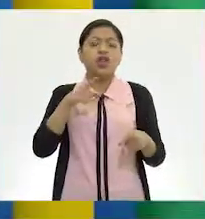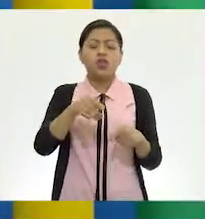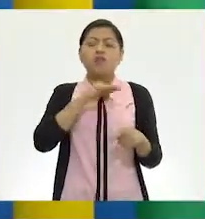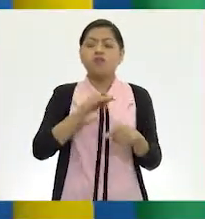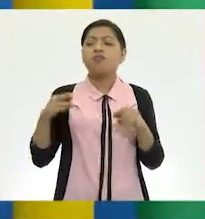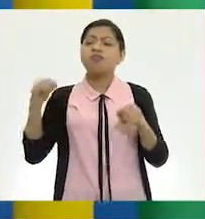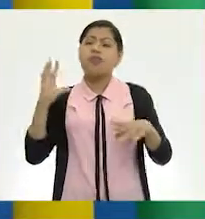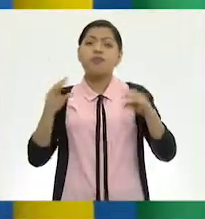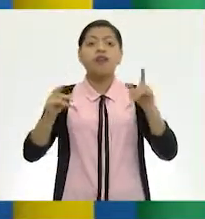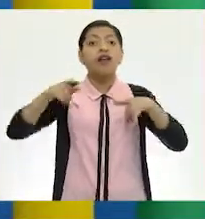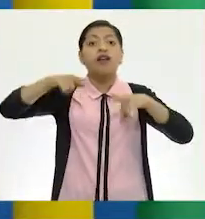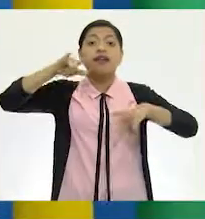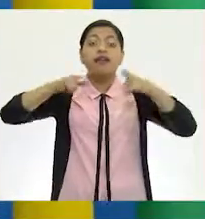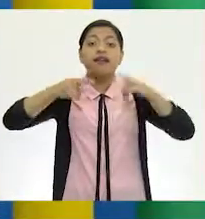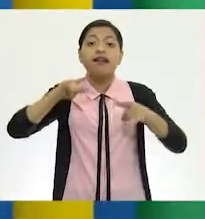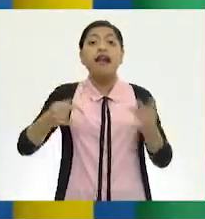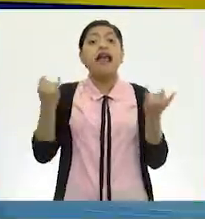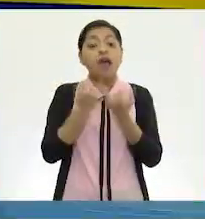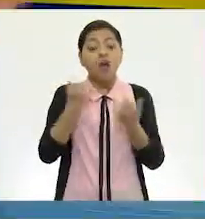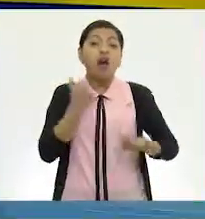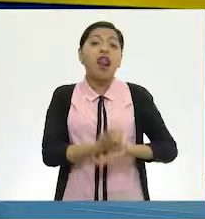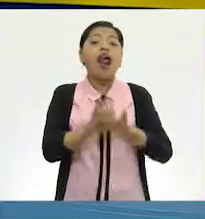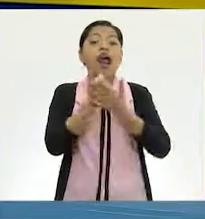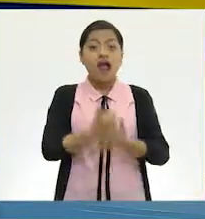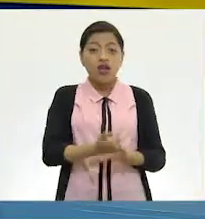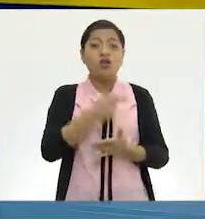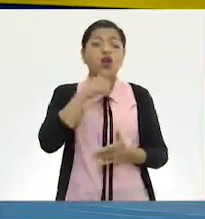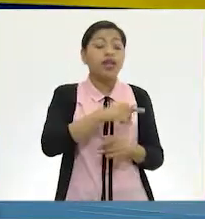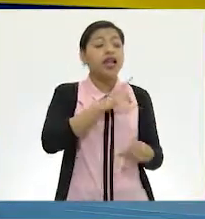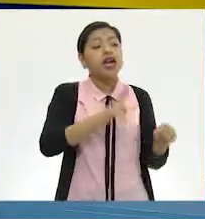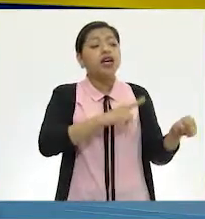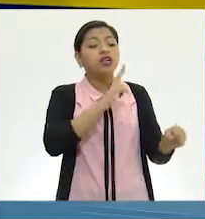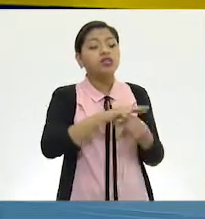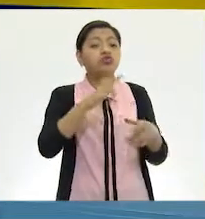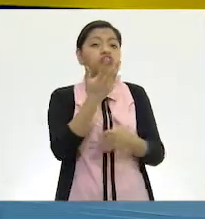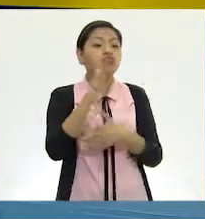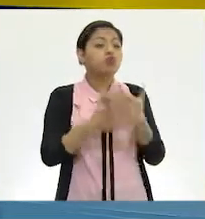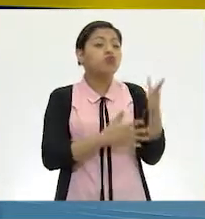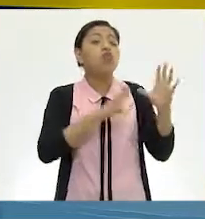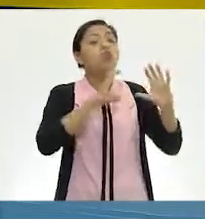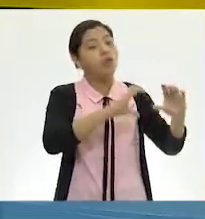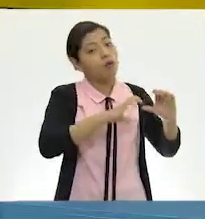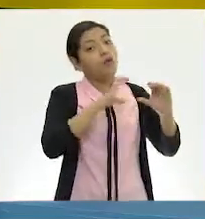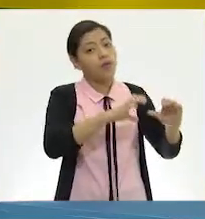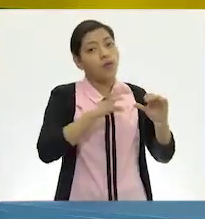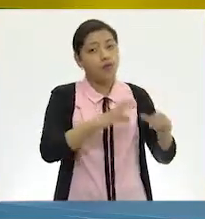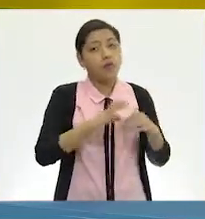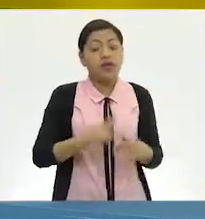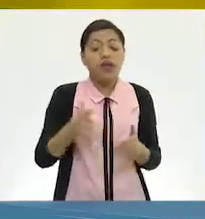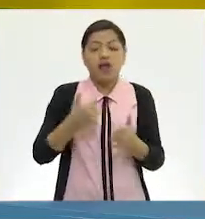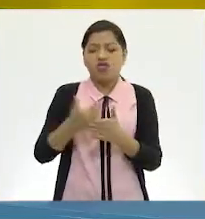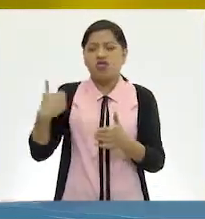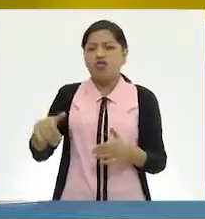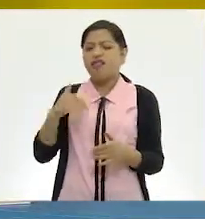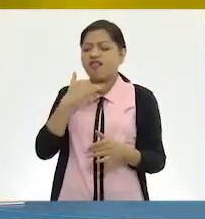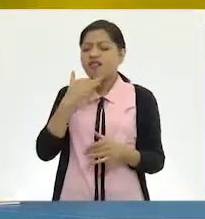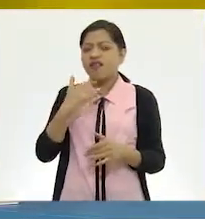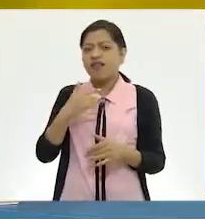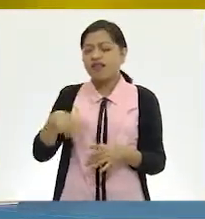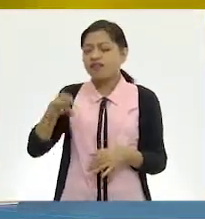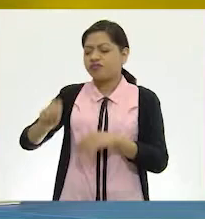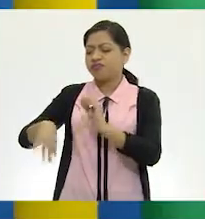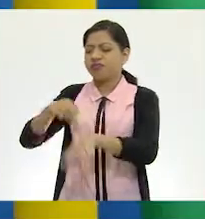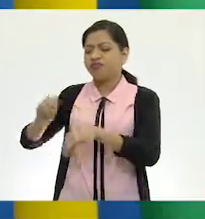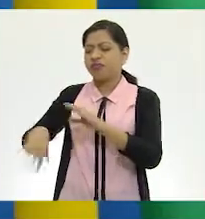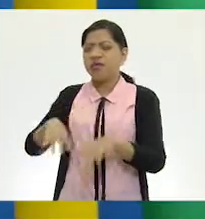Y así ¿sí? ayudamos también a la naturaleza porque podemos reusar las cosas que ya serían basura y los podemos volver un títere. Ah,